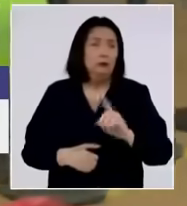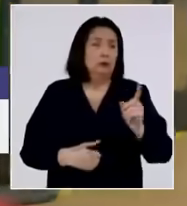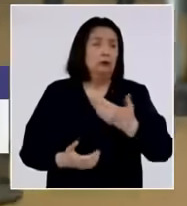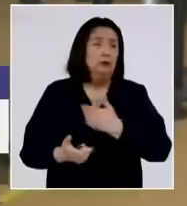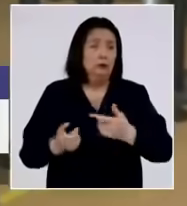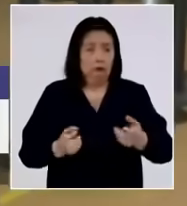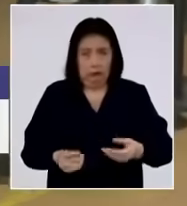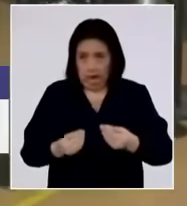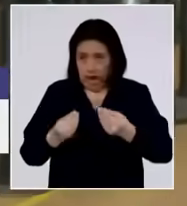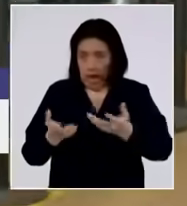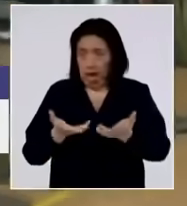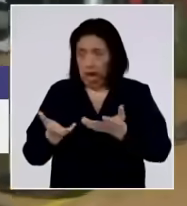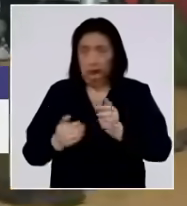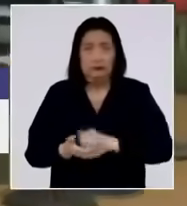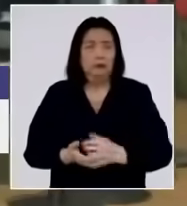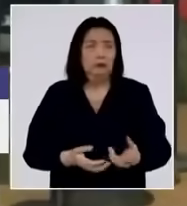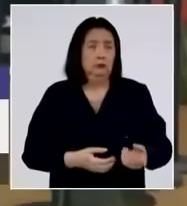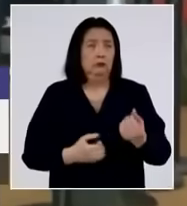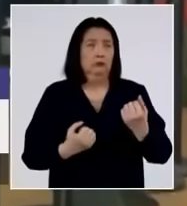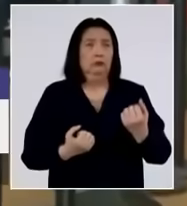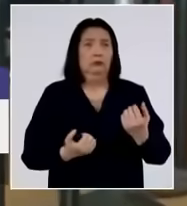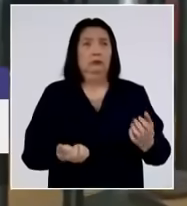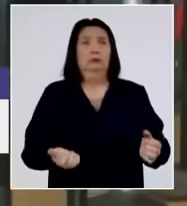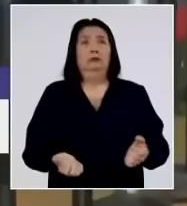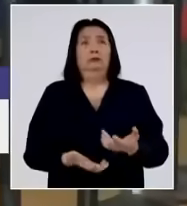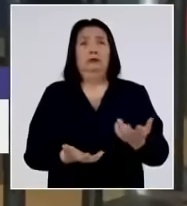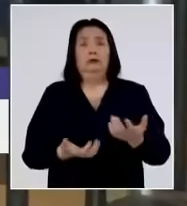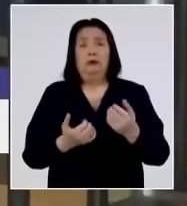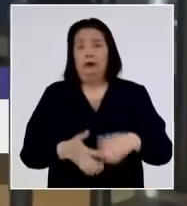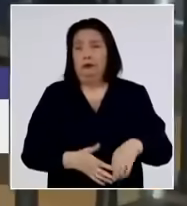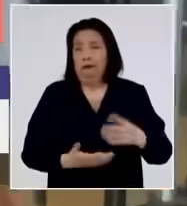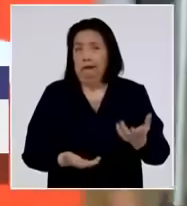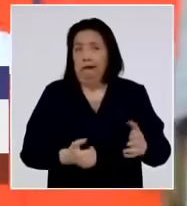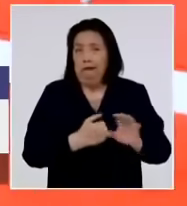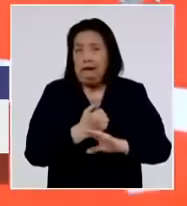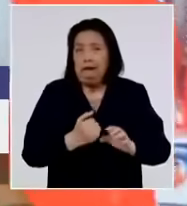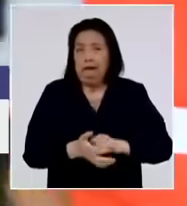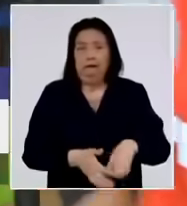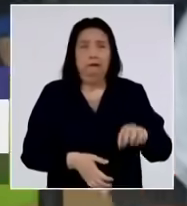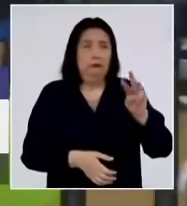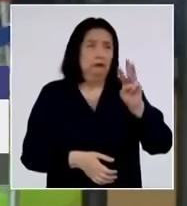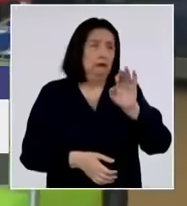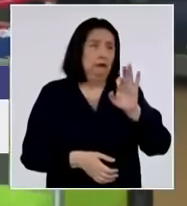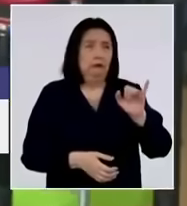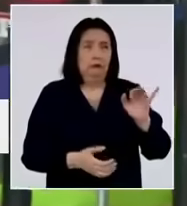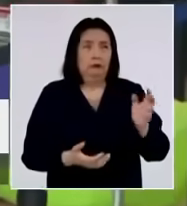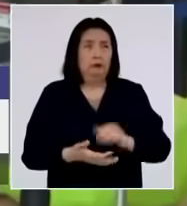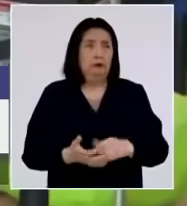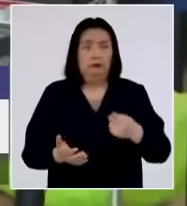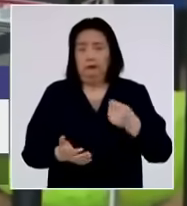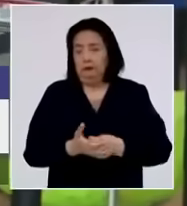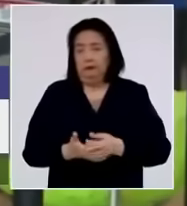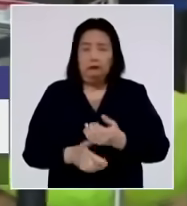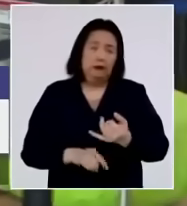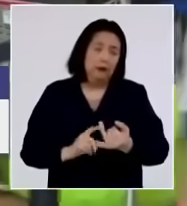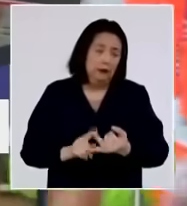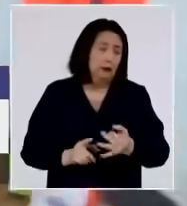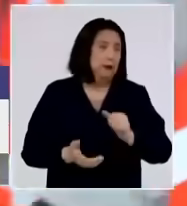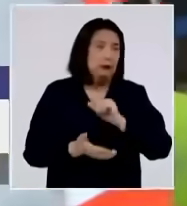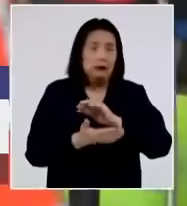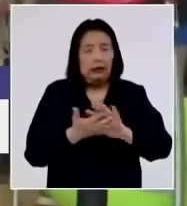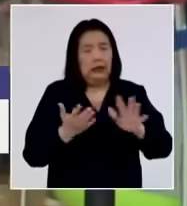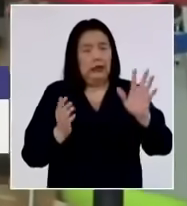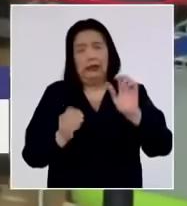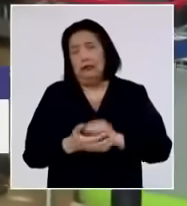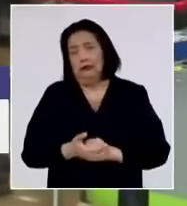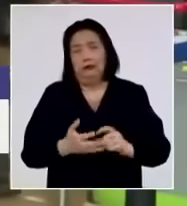Estado le haga los servicios. Pero ¿cómo es posible que algo tan esencial hoy en día como el Wi-Fi, pagado, gratuito por